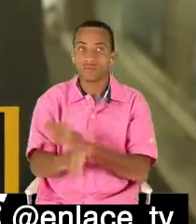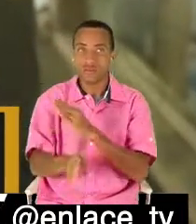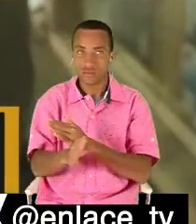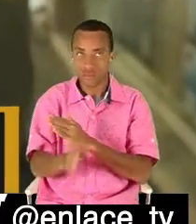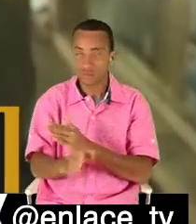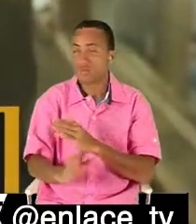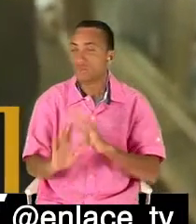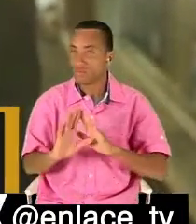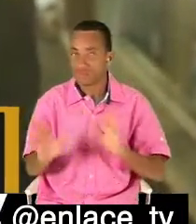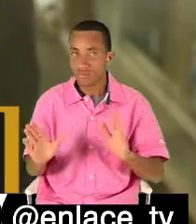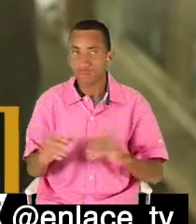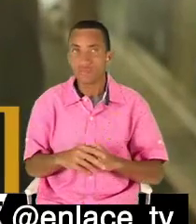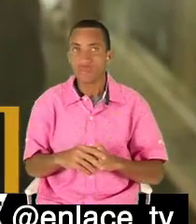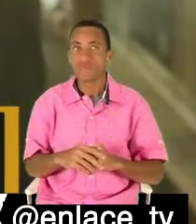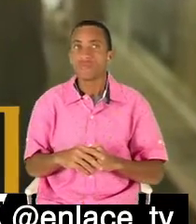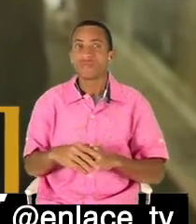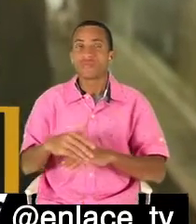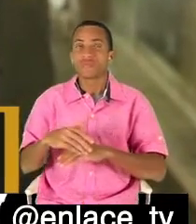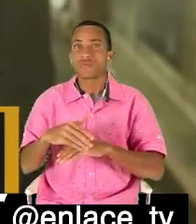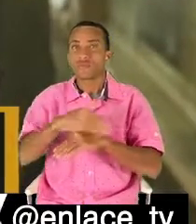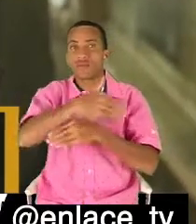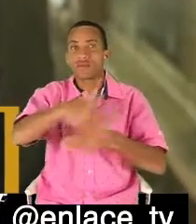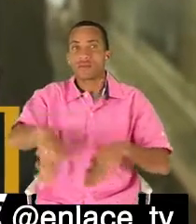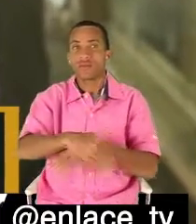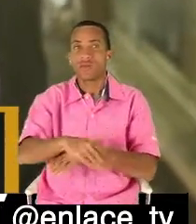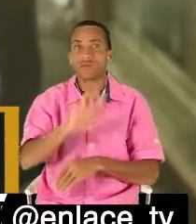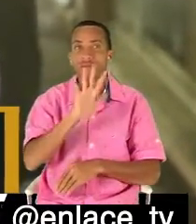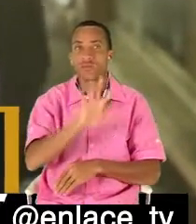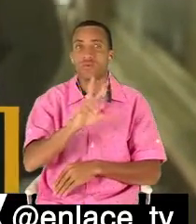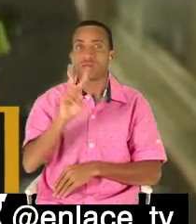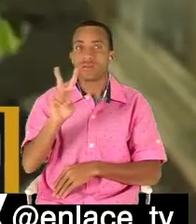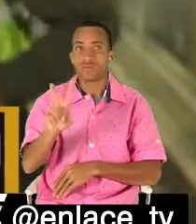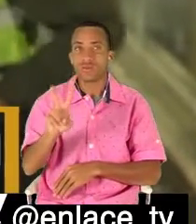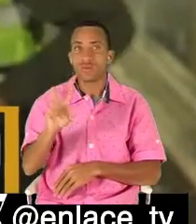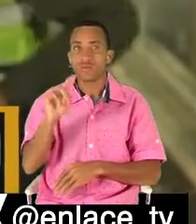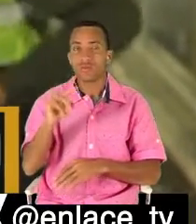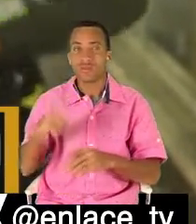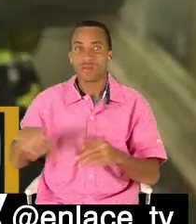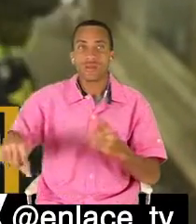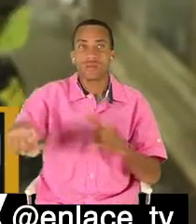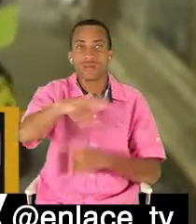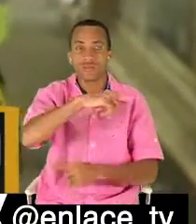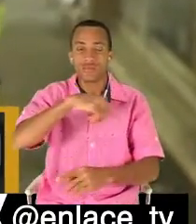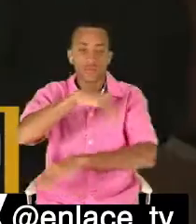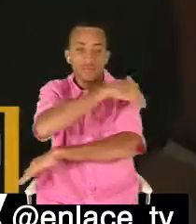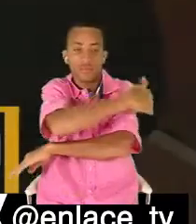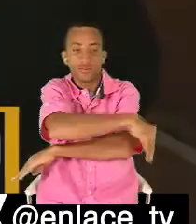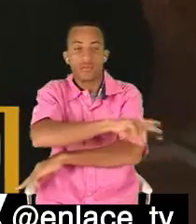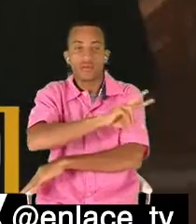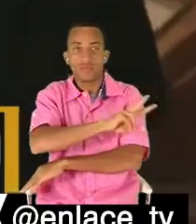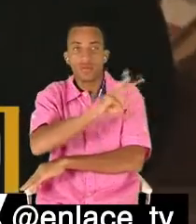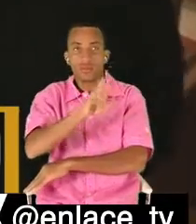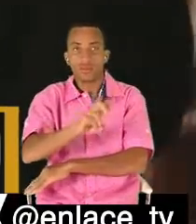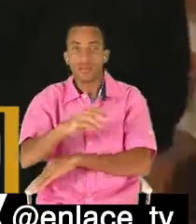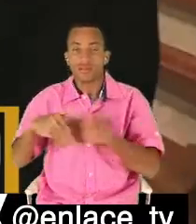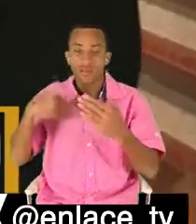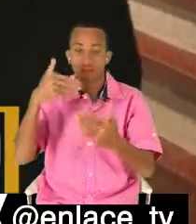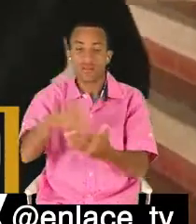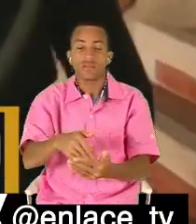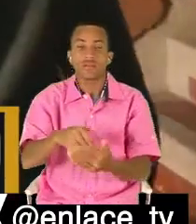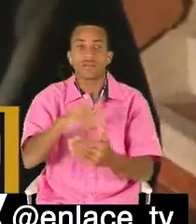diligencia por la calle 52, retornando desde la carrera 27 hasta la carrera 12. Las